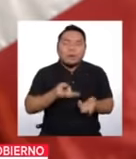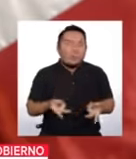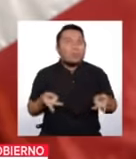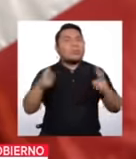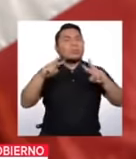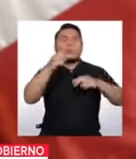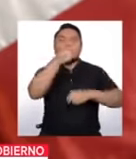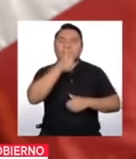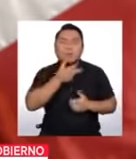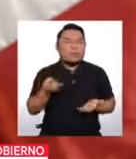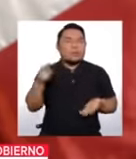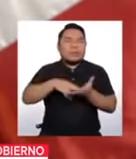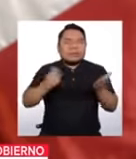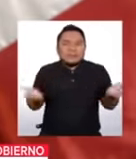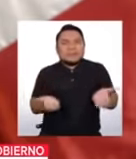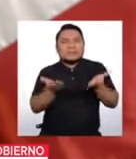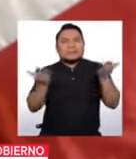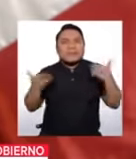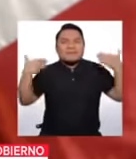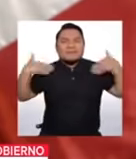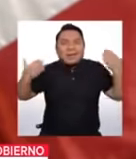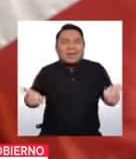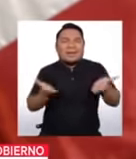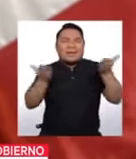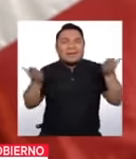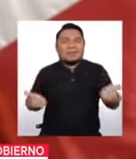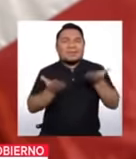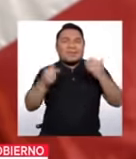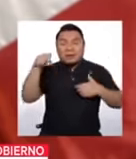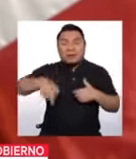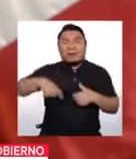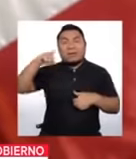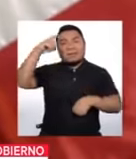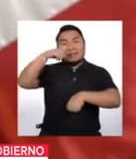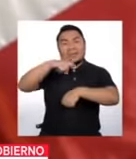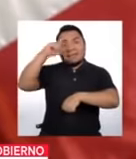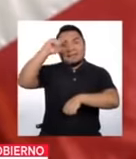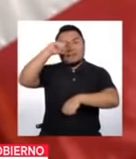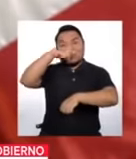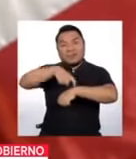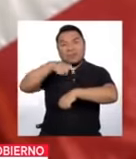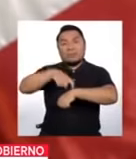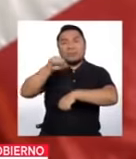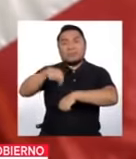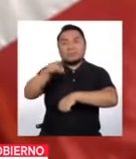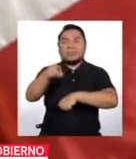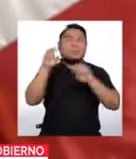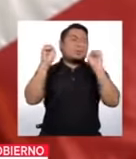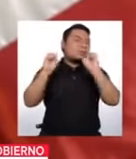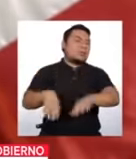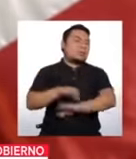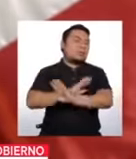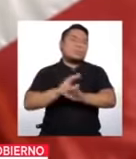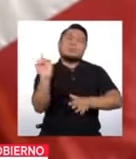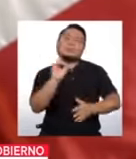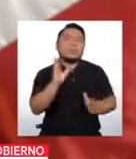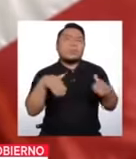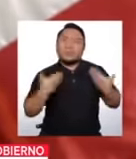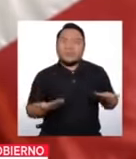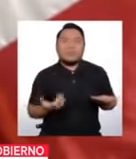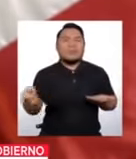tenemos que renovar el entusiasmo. Es en los momentos difíciles donde no podemos renunciar. Son en estos momentos donde no